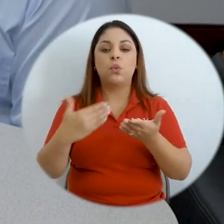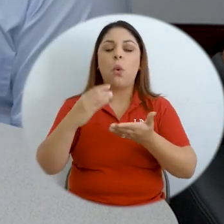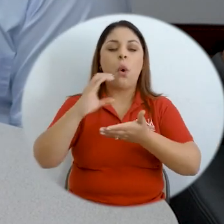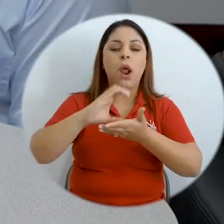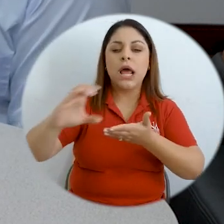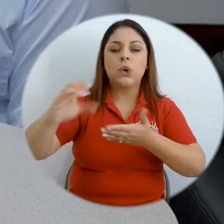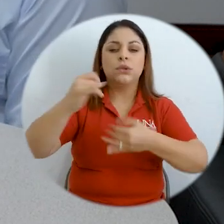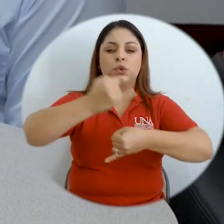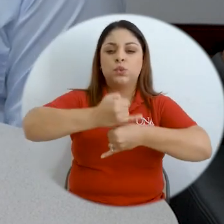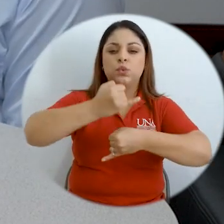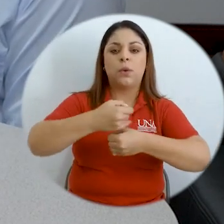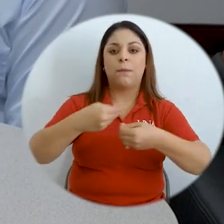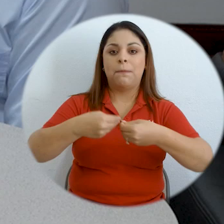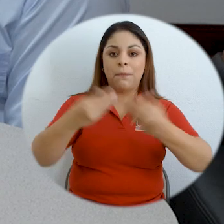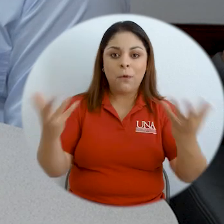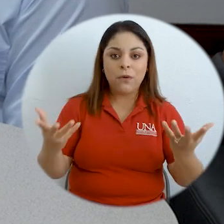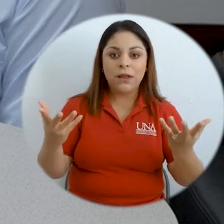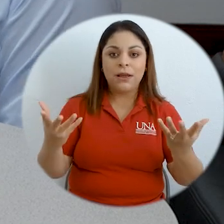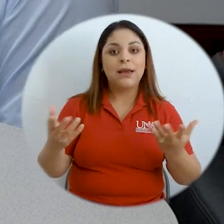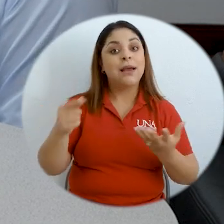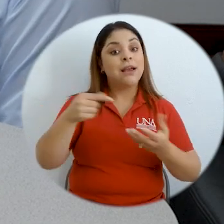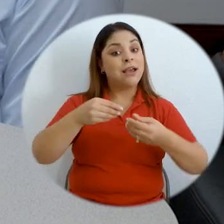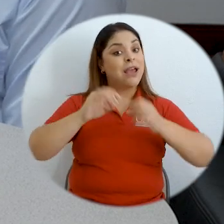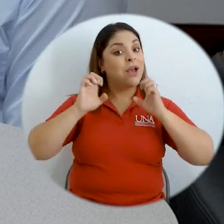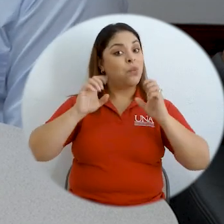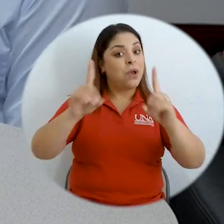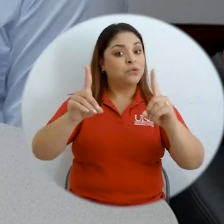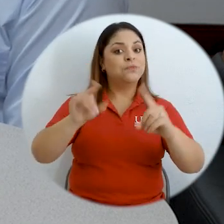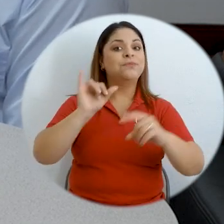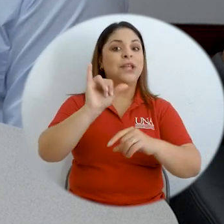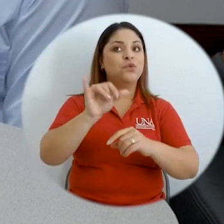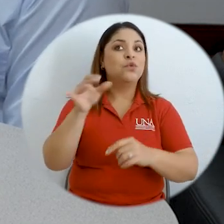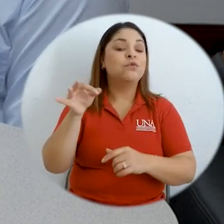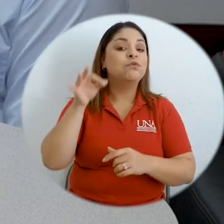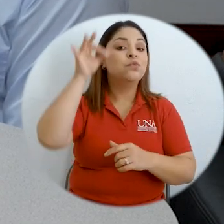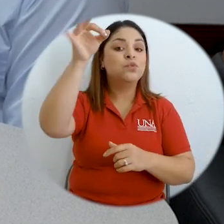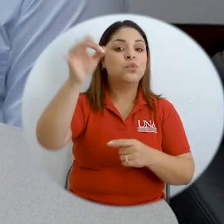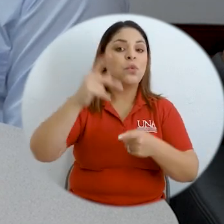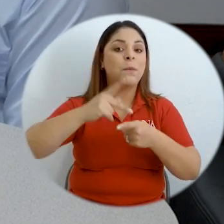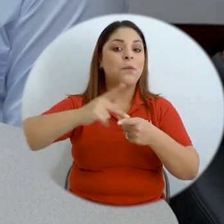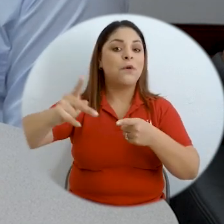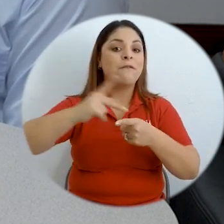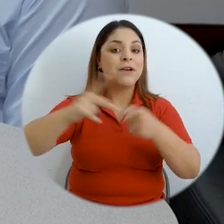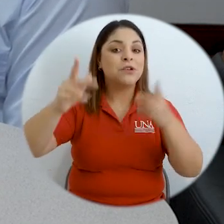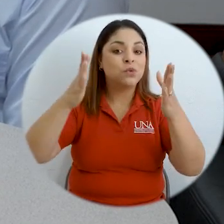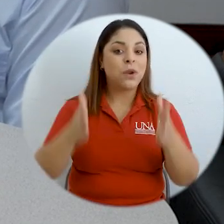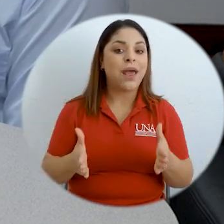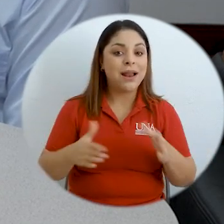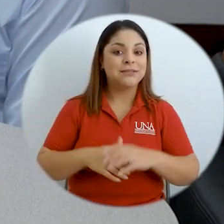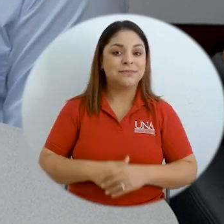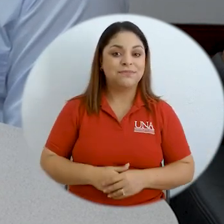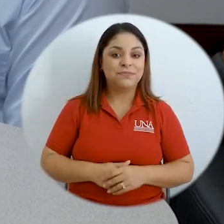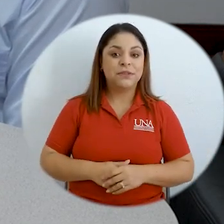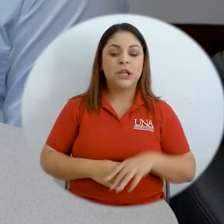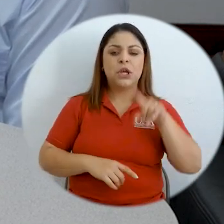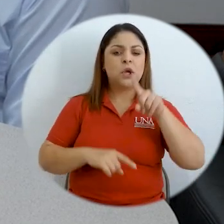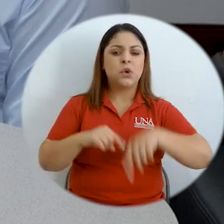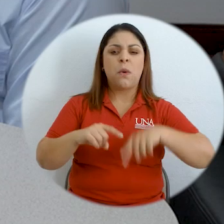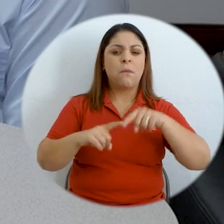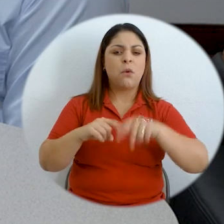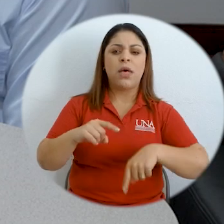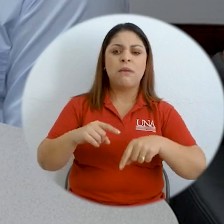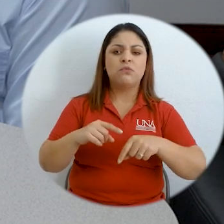Y que la educación es la plataforma para la formación de profesionales posteriores. Es que no podemos invertir